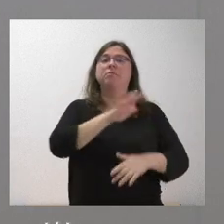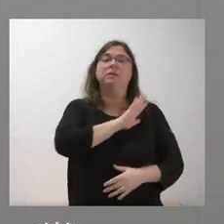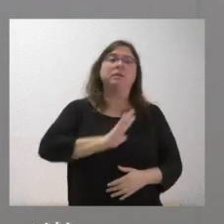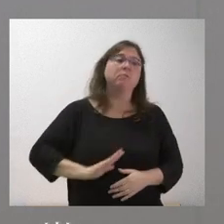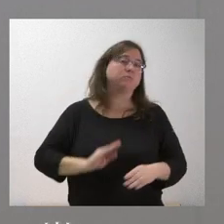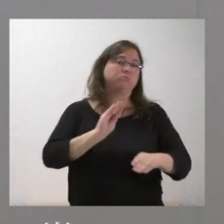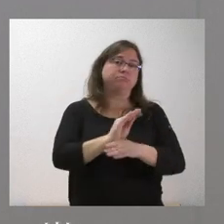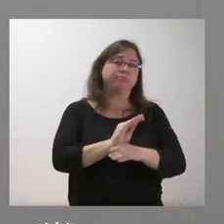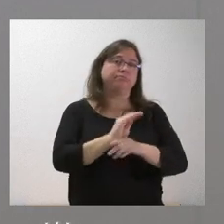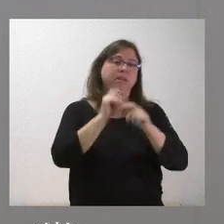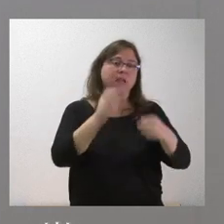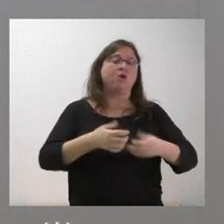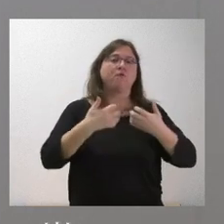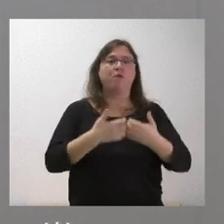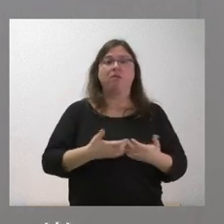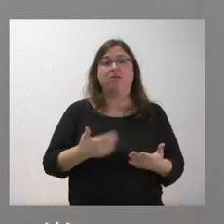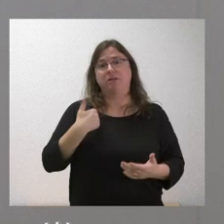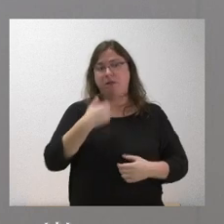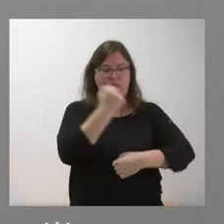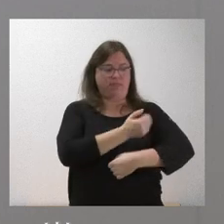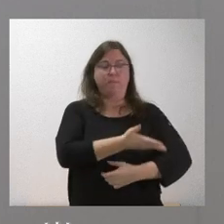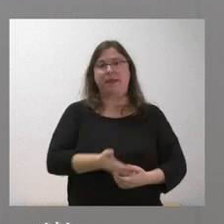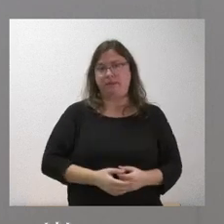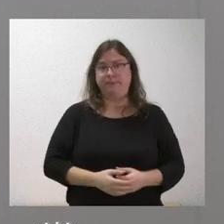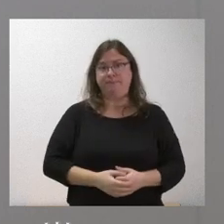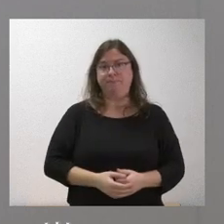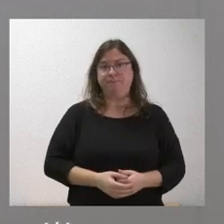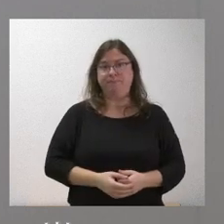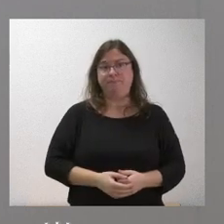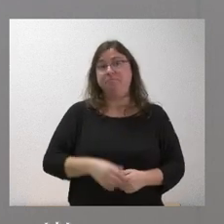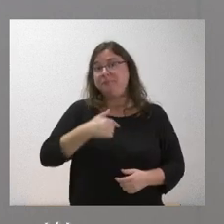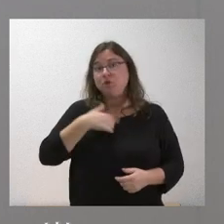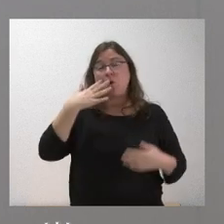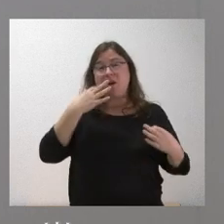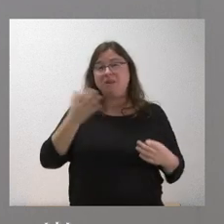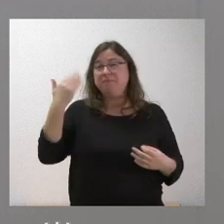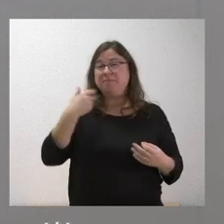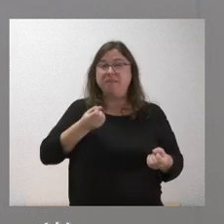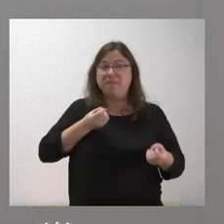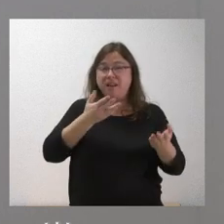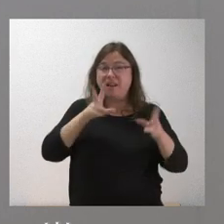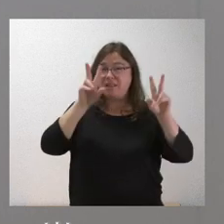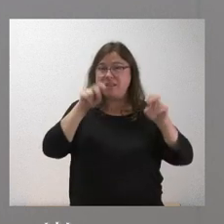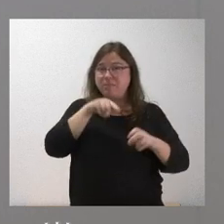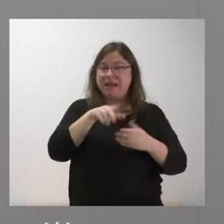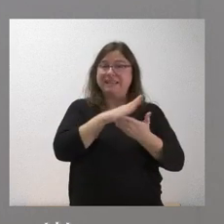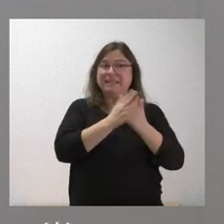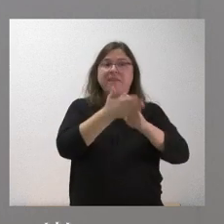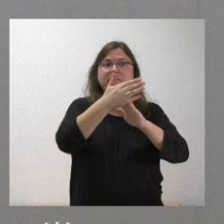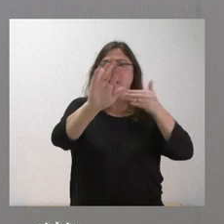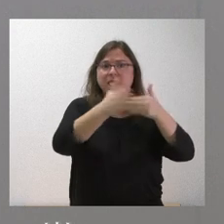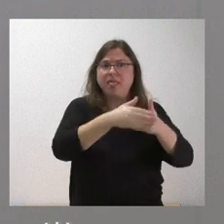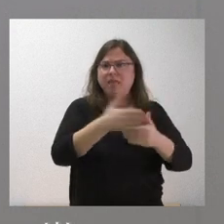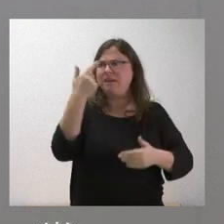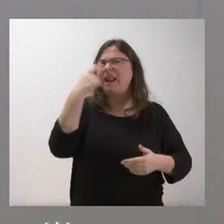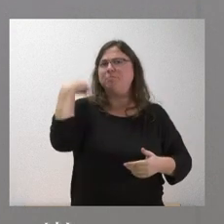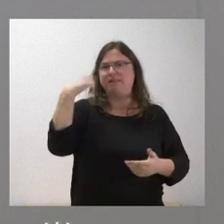financiarlo asegurando que funciona estamos ya en el mes de diciembre es que yo creo que las primeras declaraciones enon en torno a que el serla desaparecía son